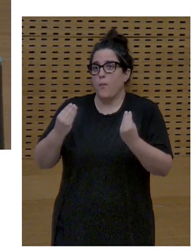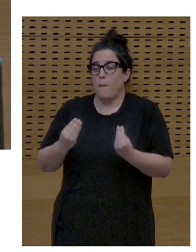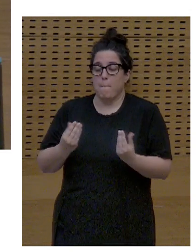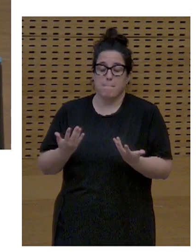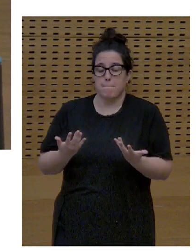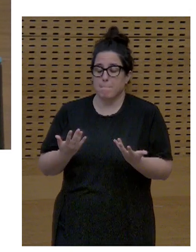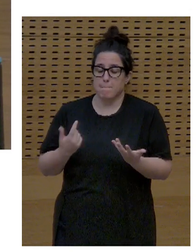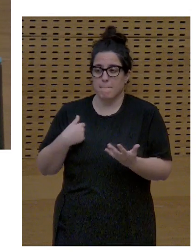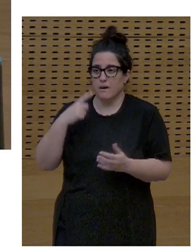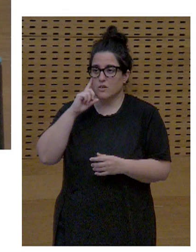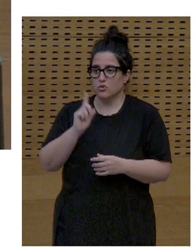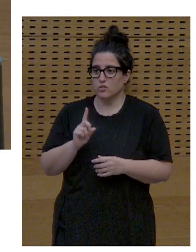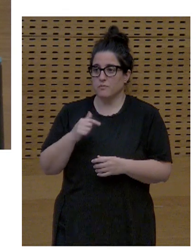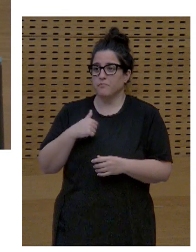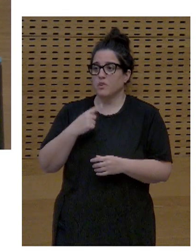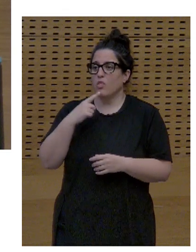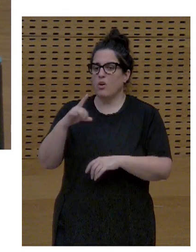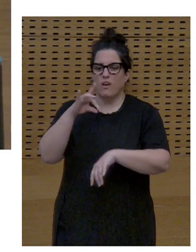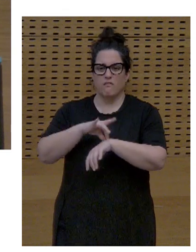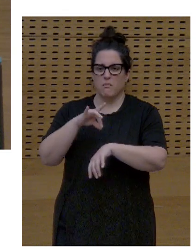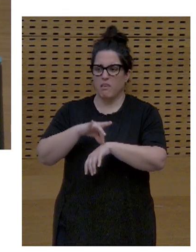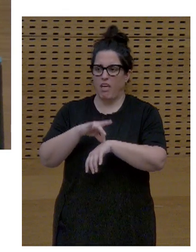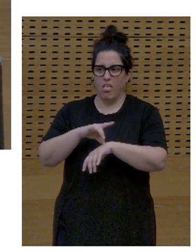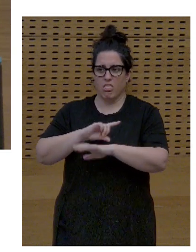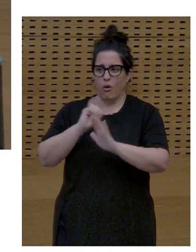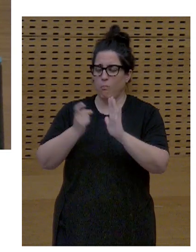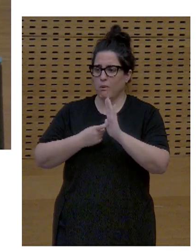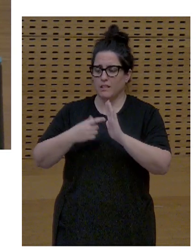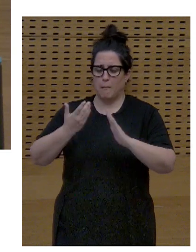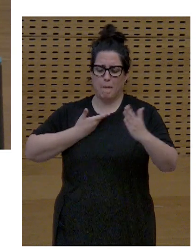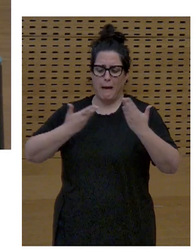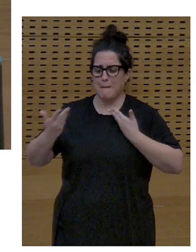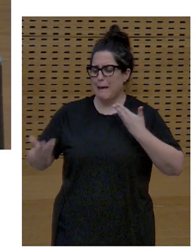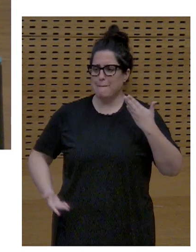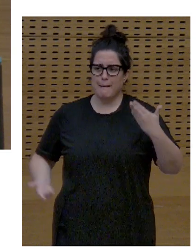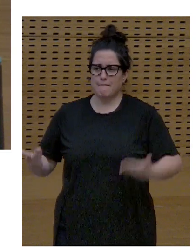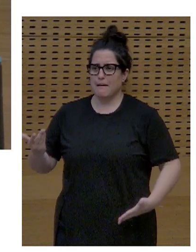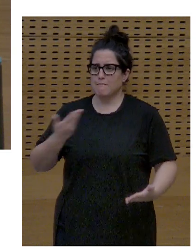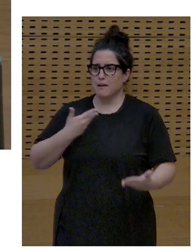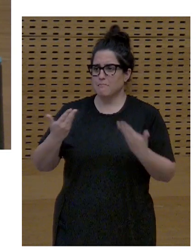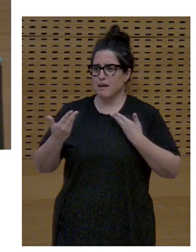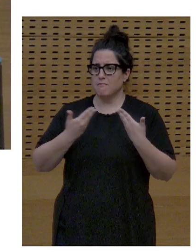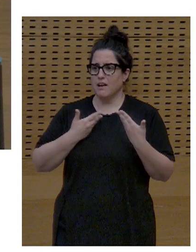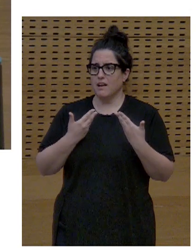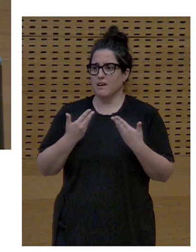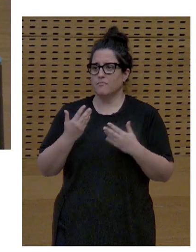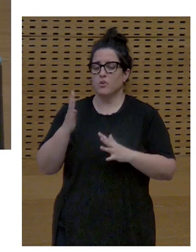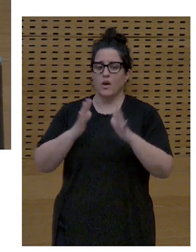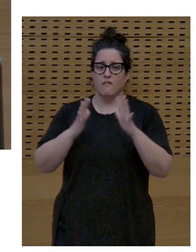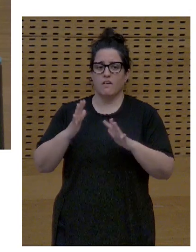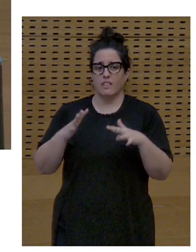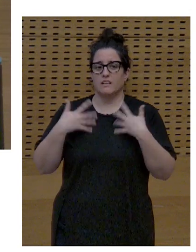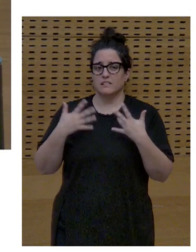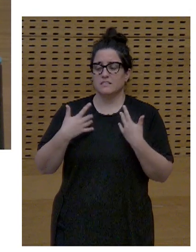Yo digo que es una enfermedad muy completa, que ataca por todos los frentes y esto... Tengo mucho humor, muchas veces tengo mucho humor, por eso